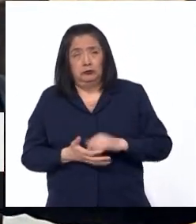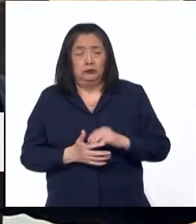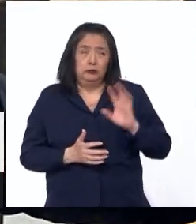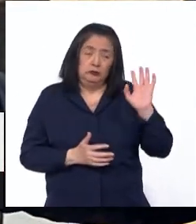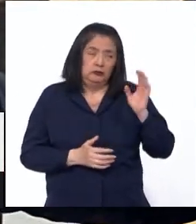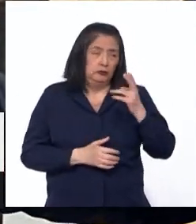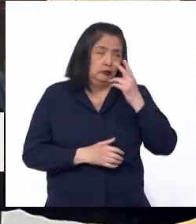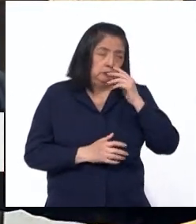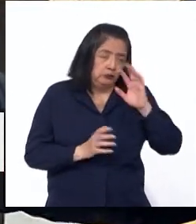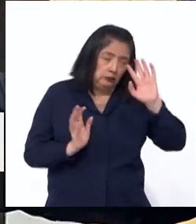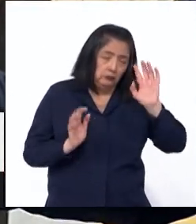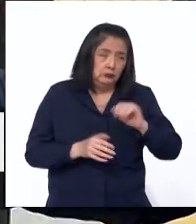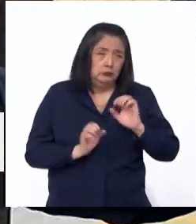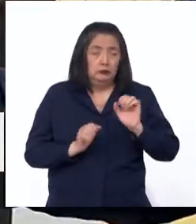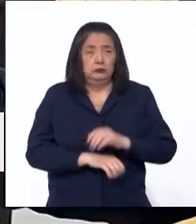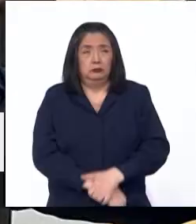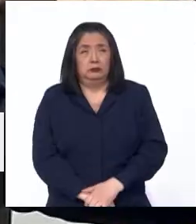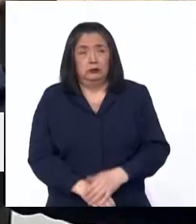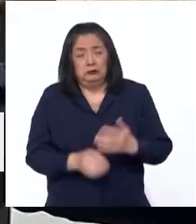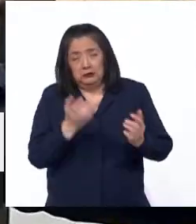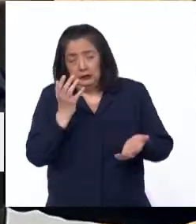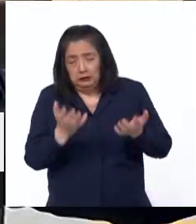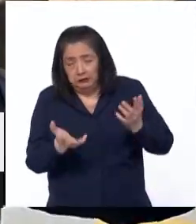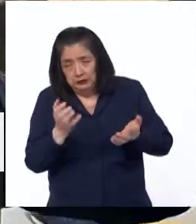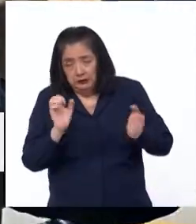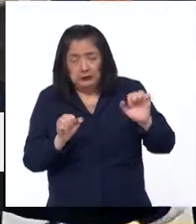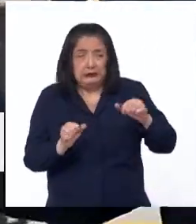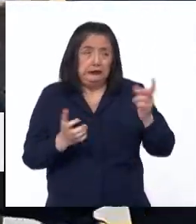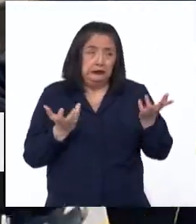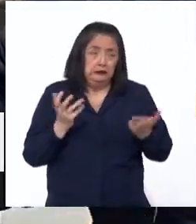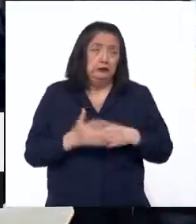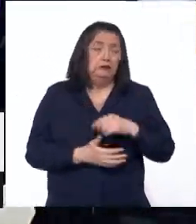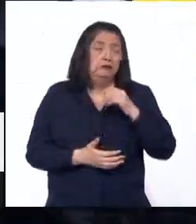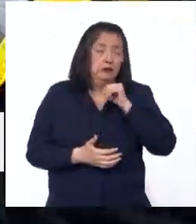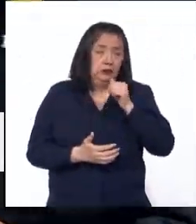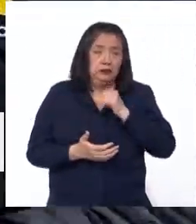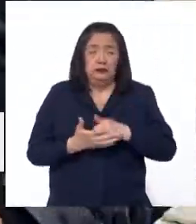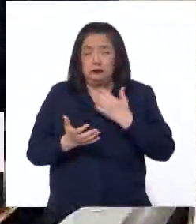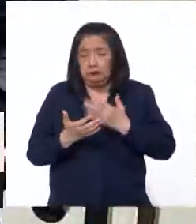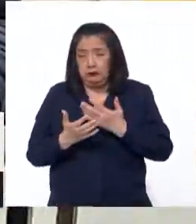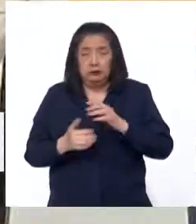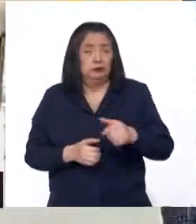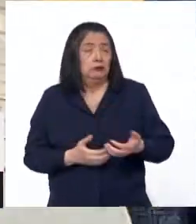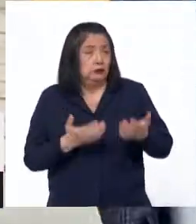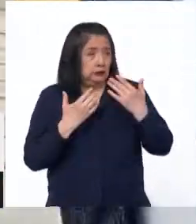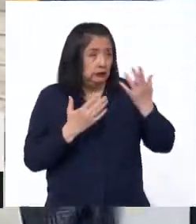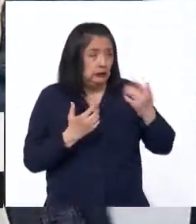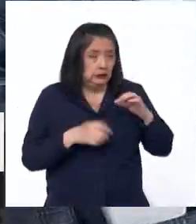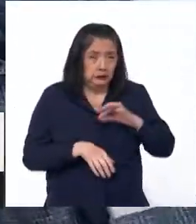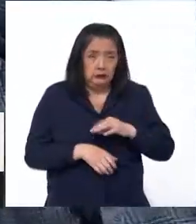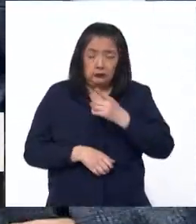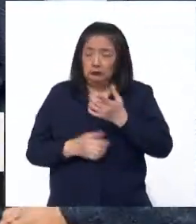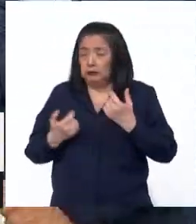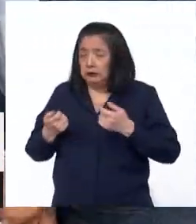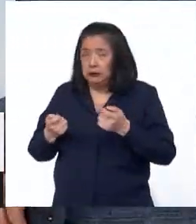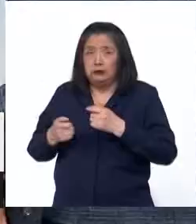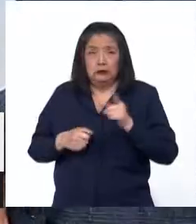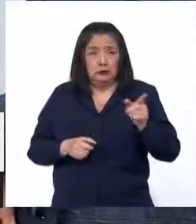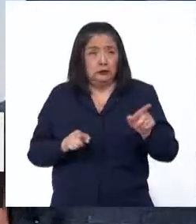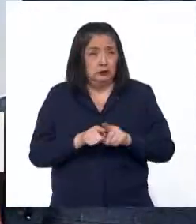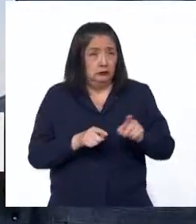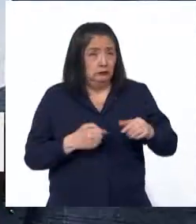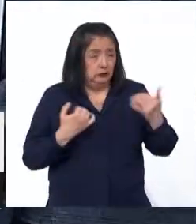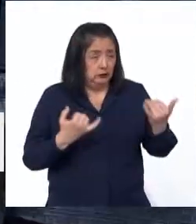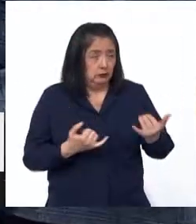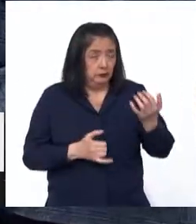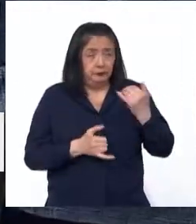caso sospechoso que está, ¿no? Probable, está por confirmarse. Así es. Muchísimas gracias, licenciada. Muchísimas gracias, gerenta. Bueno, Lorena, también en este